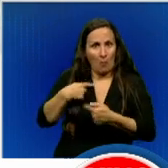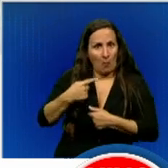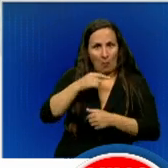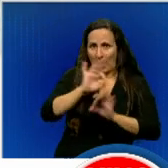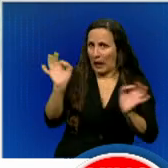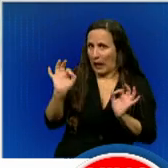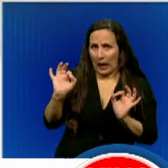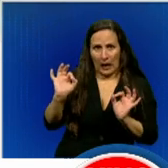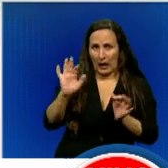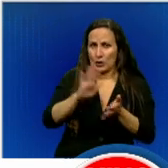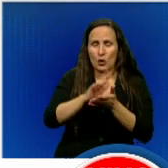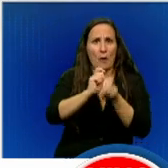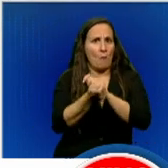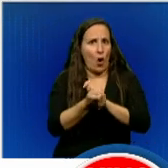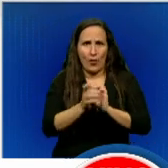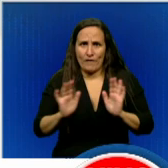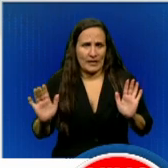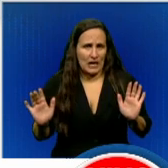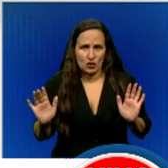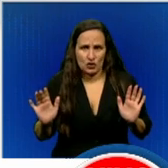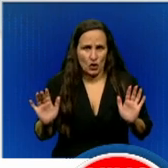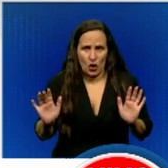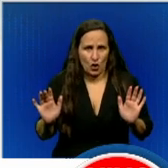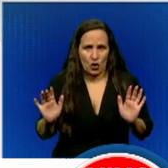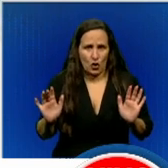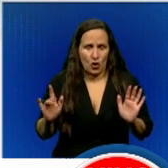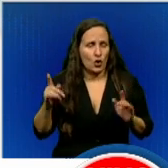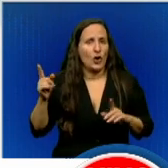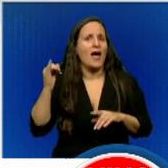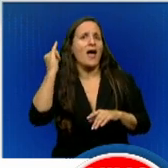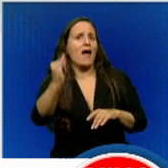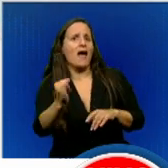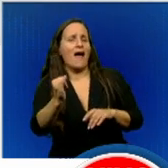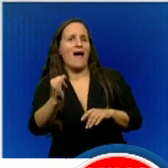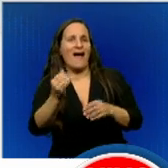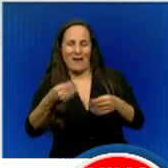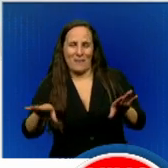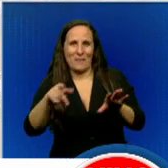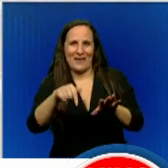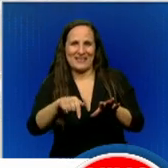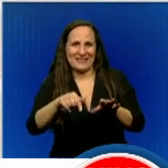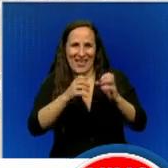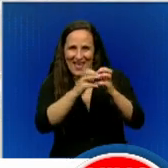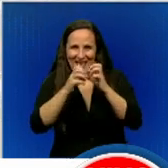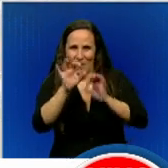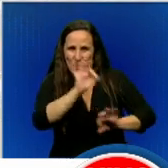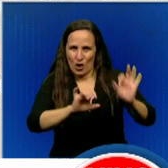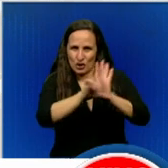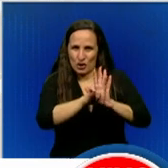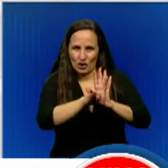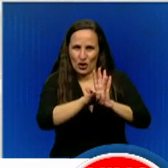por esta modificación que se informó al comienzo de el tratamiento de este